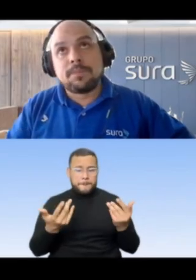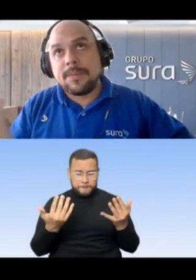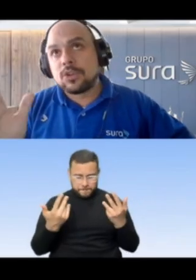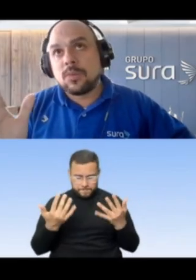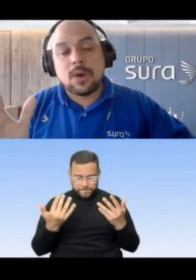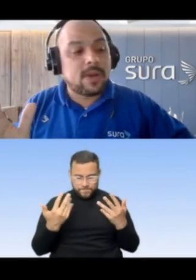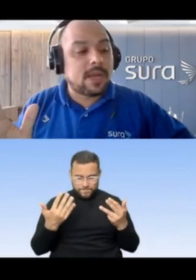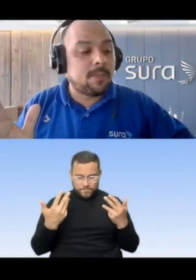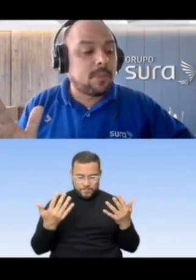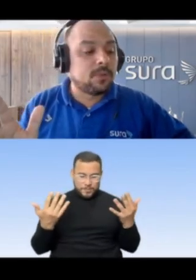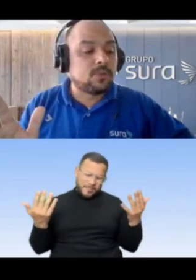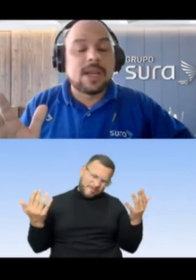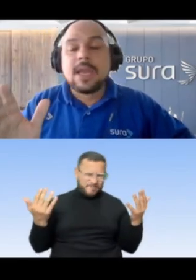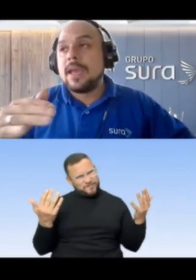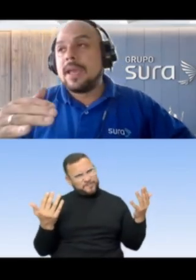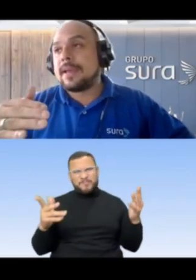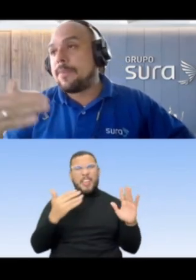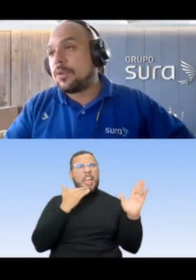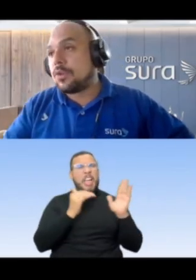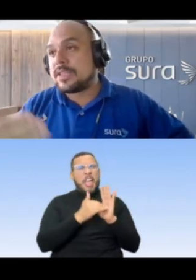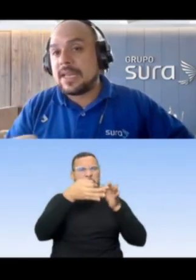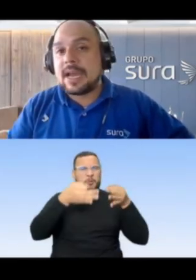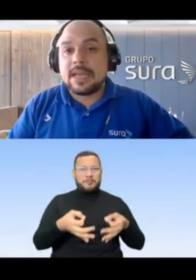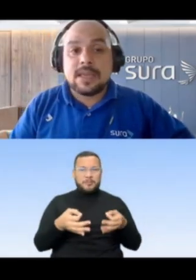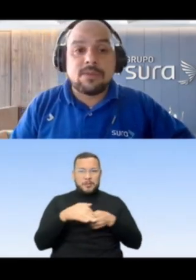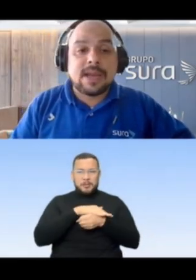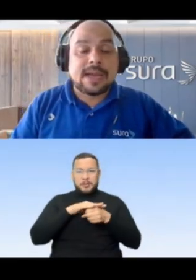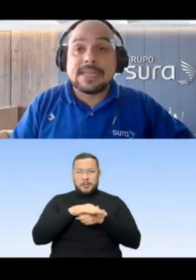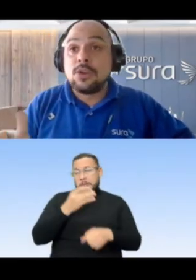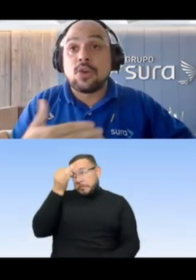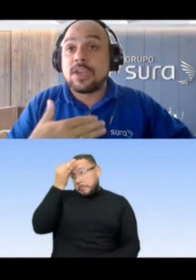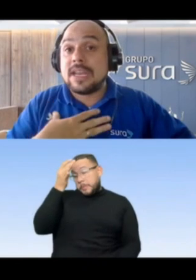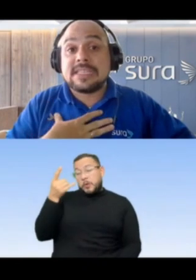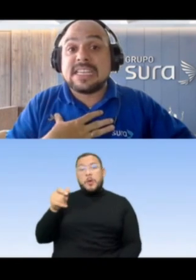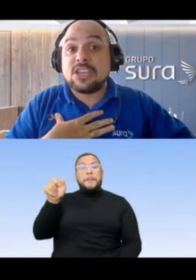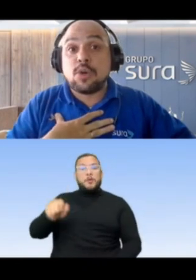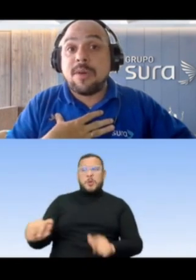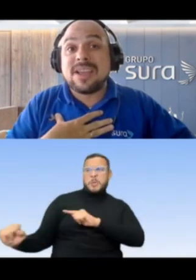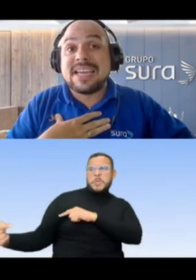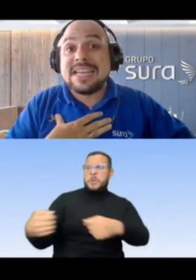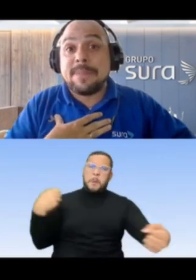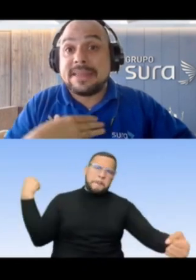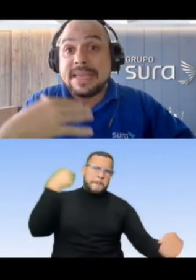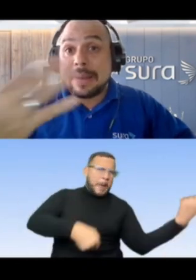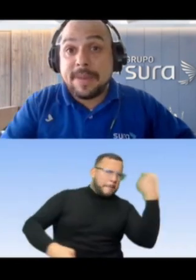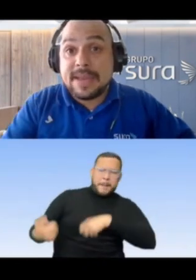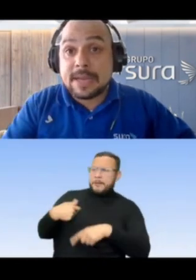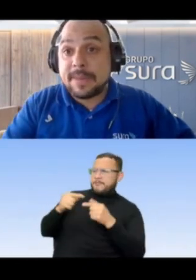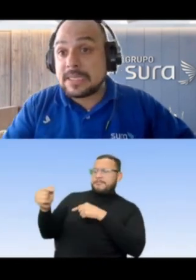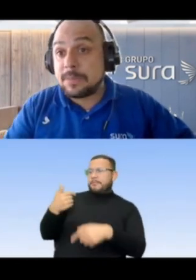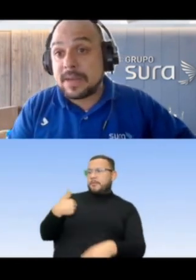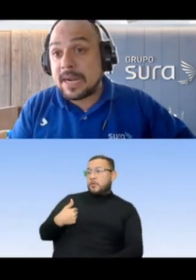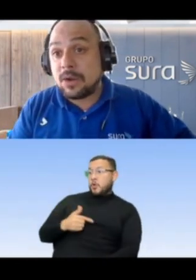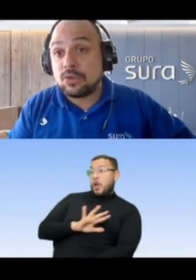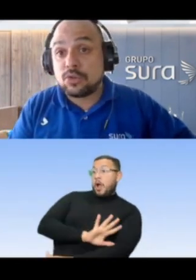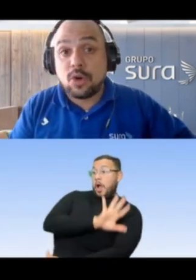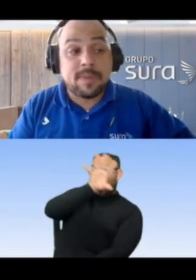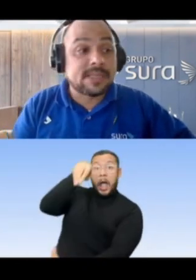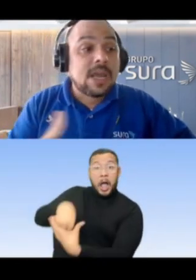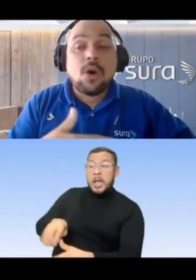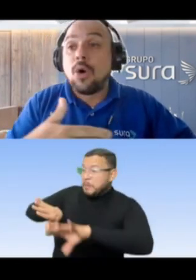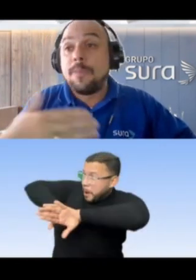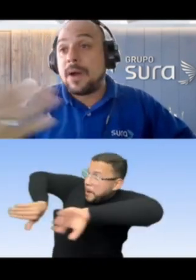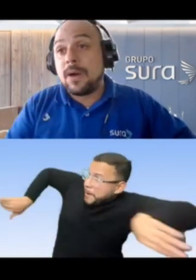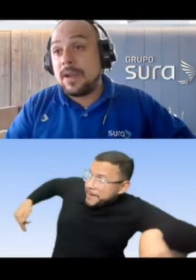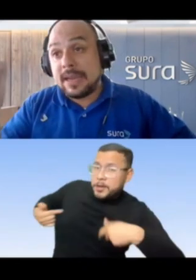de vámonos como a un ejemplo puntual, que de pronto se estén agrediendo en la calle, no quiere decir que yo me vaya a ir a meter a pelear para separar a los